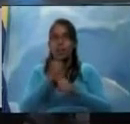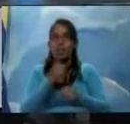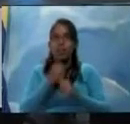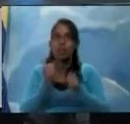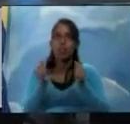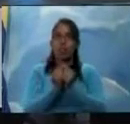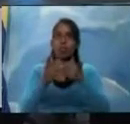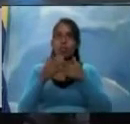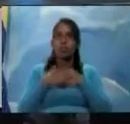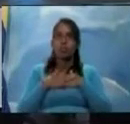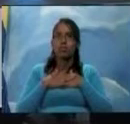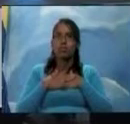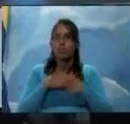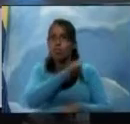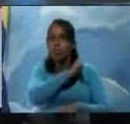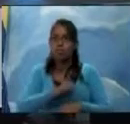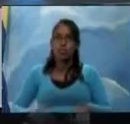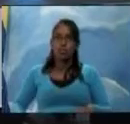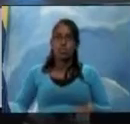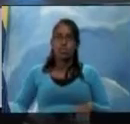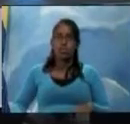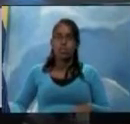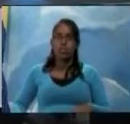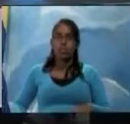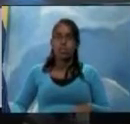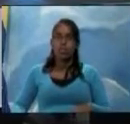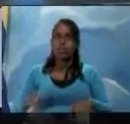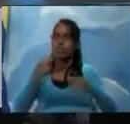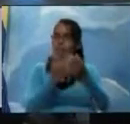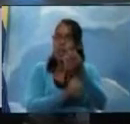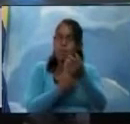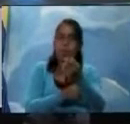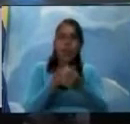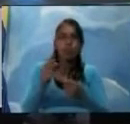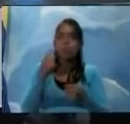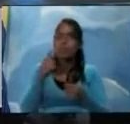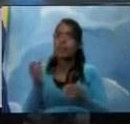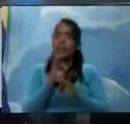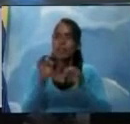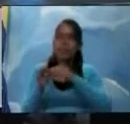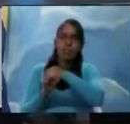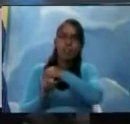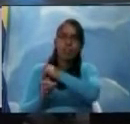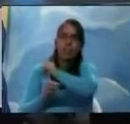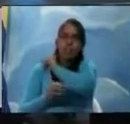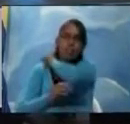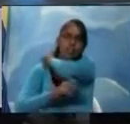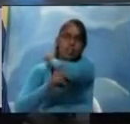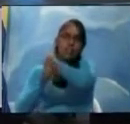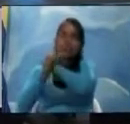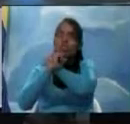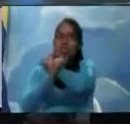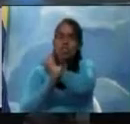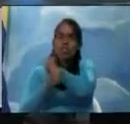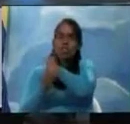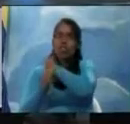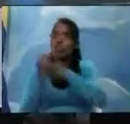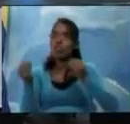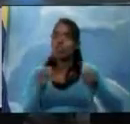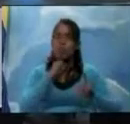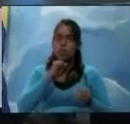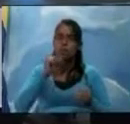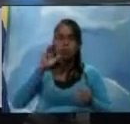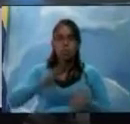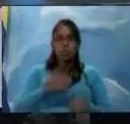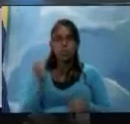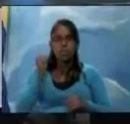piazo es flojo, zángano. Ay, hermano Puerta, no me digas zángano, pero eso es lo que eres. ¿Cómo es posible que tienes